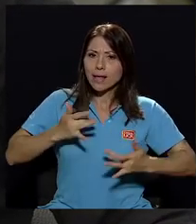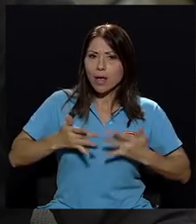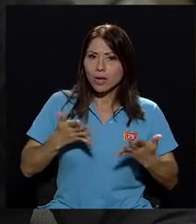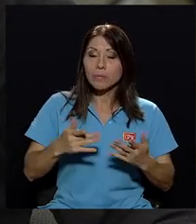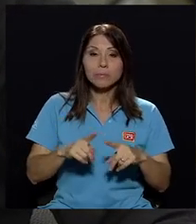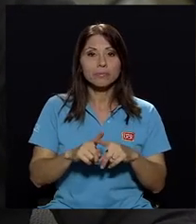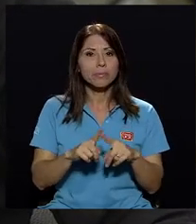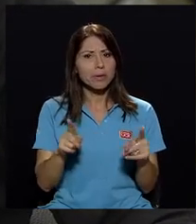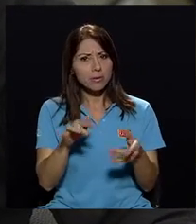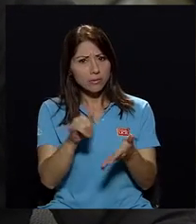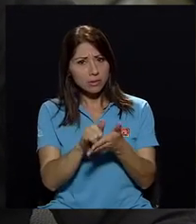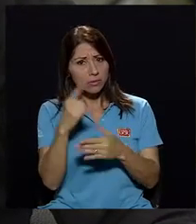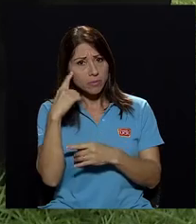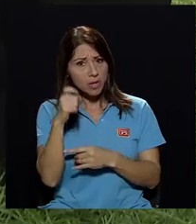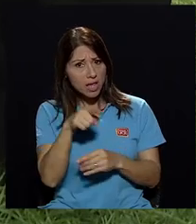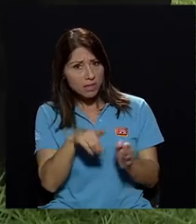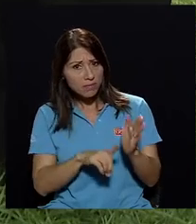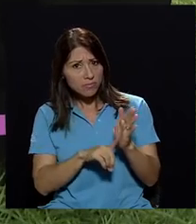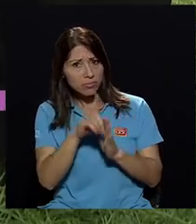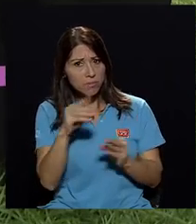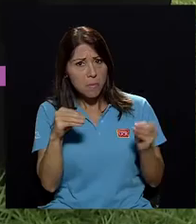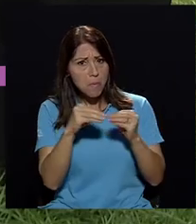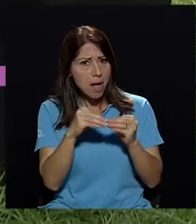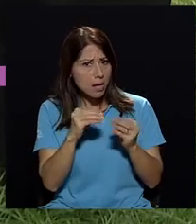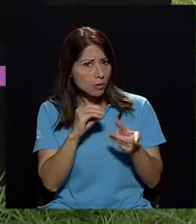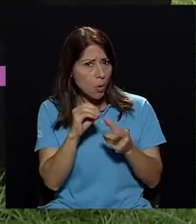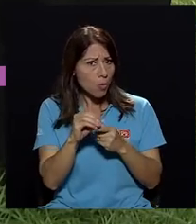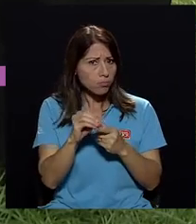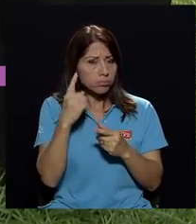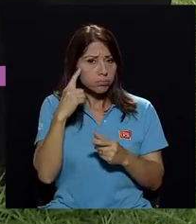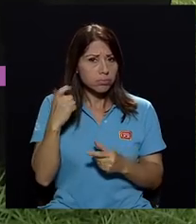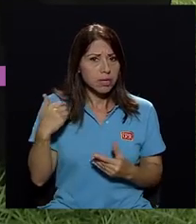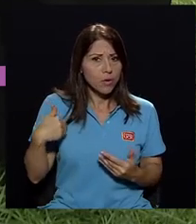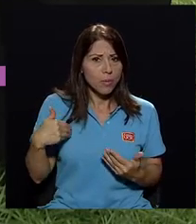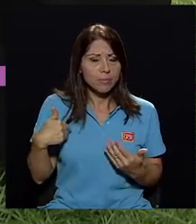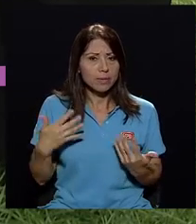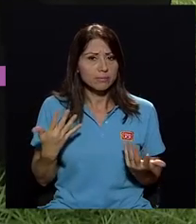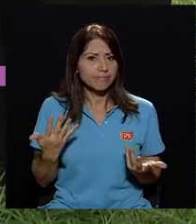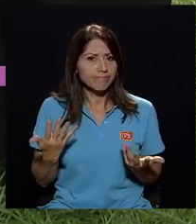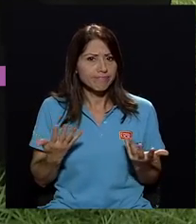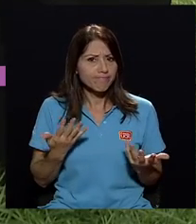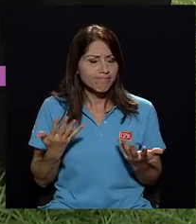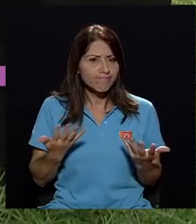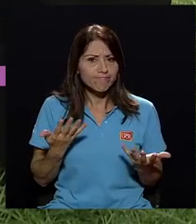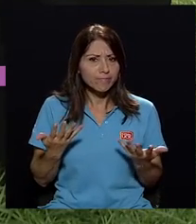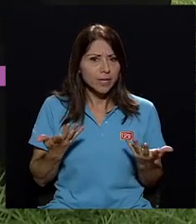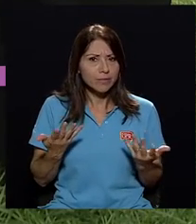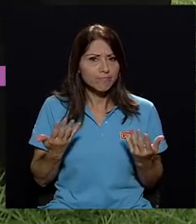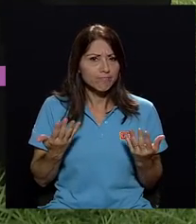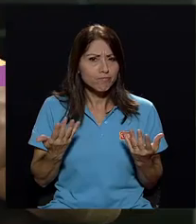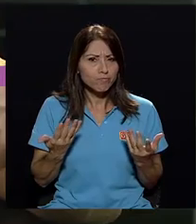Uh-huh, uh-huh. ¿Pero esto es porque los desarrollan más o porque el hombre tiende a